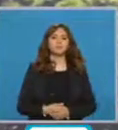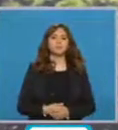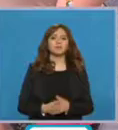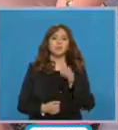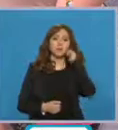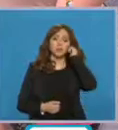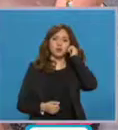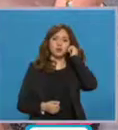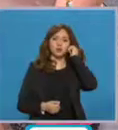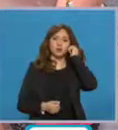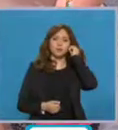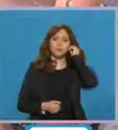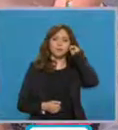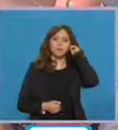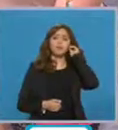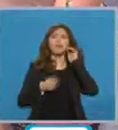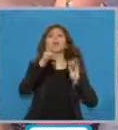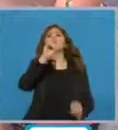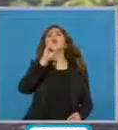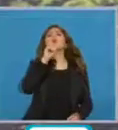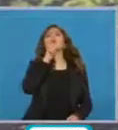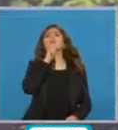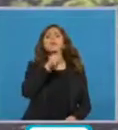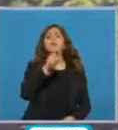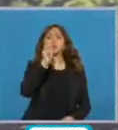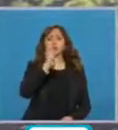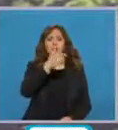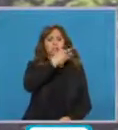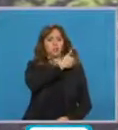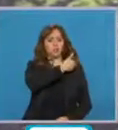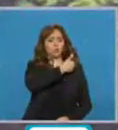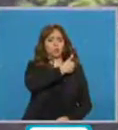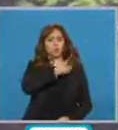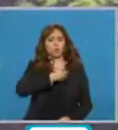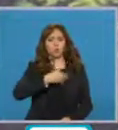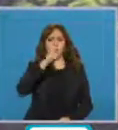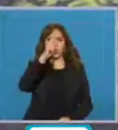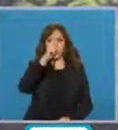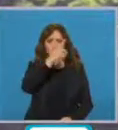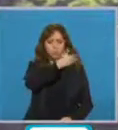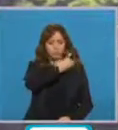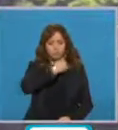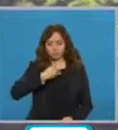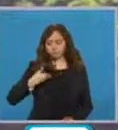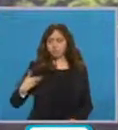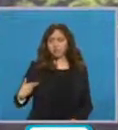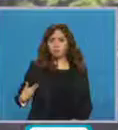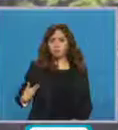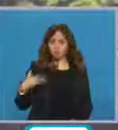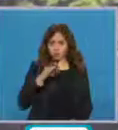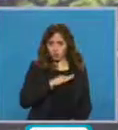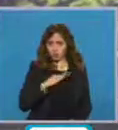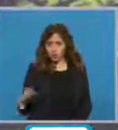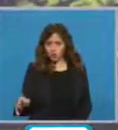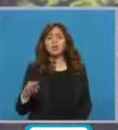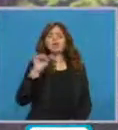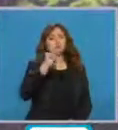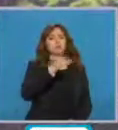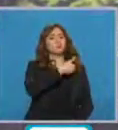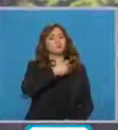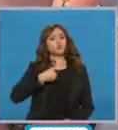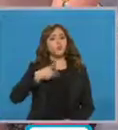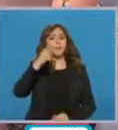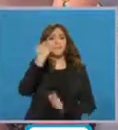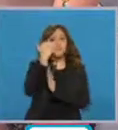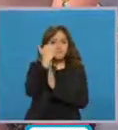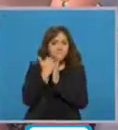hombro? Un hombro también te ayuda porque disimula mucho la parte de arriba. Ándale, Ajá. eso es Entonces, buenísimo. si pones un hombrito de coquetón, te hace que se